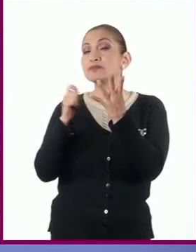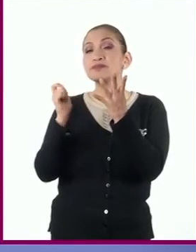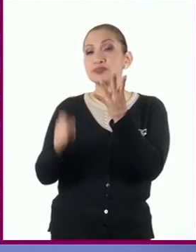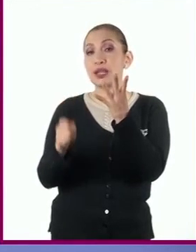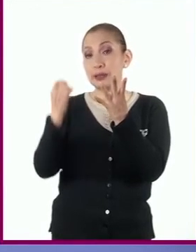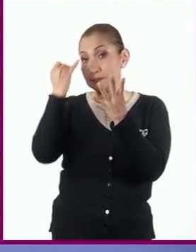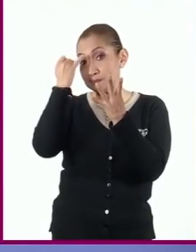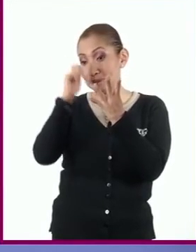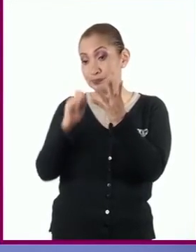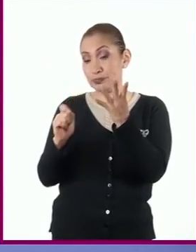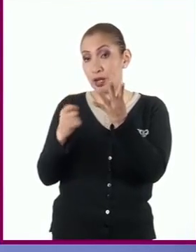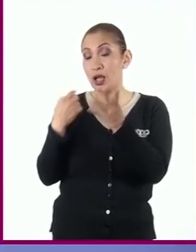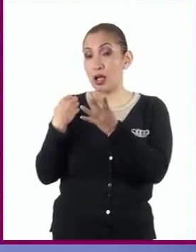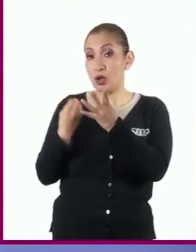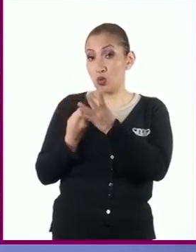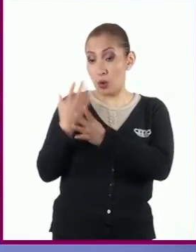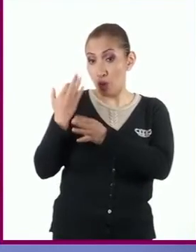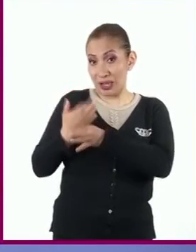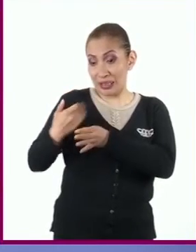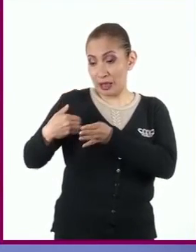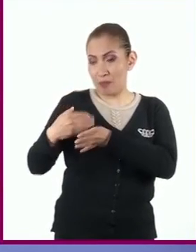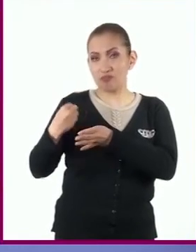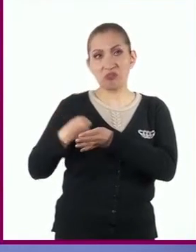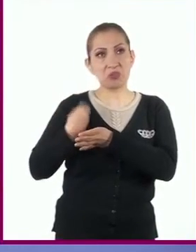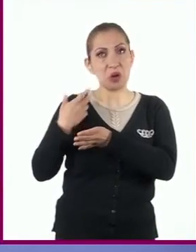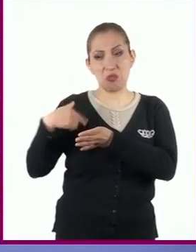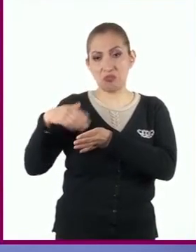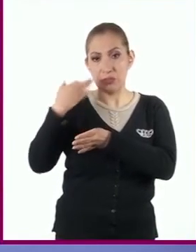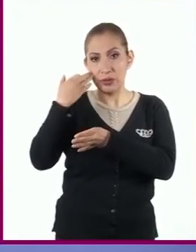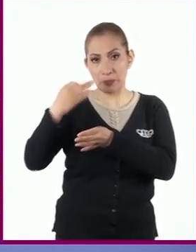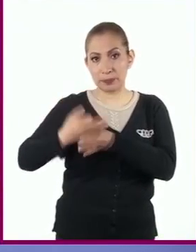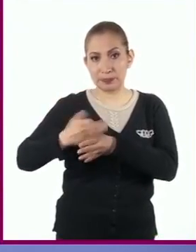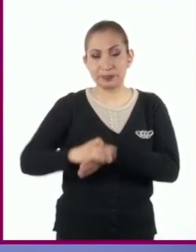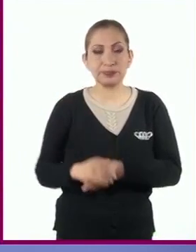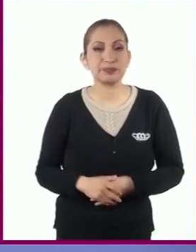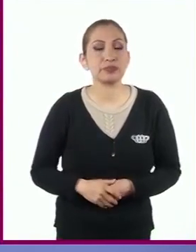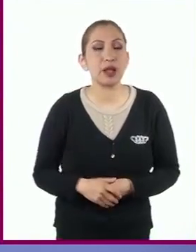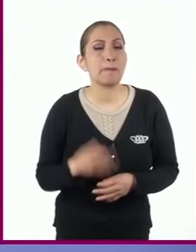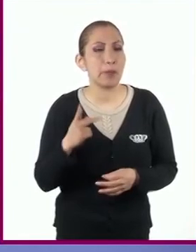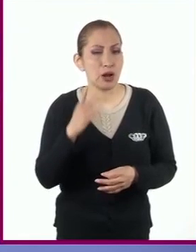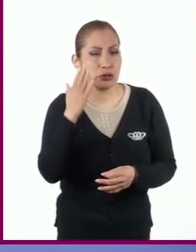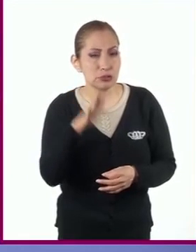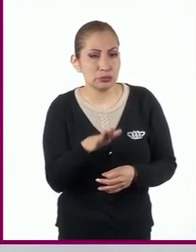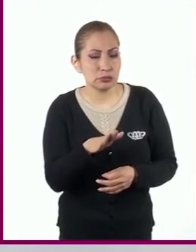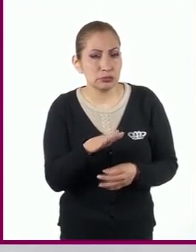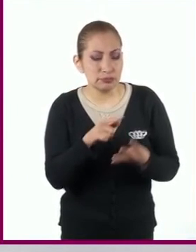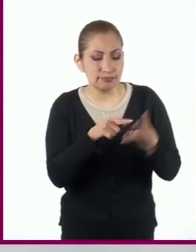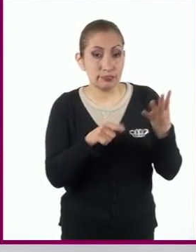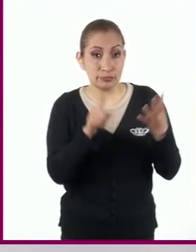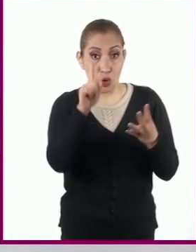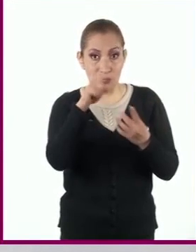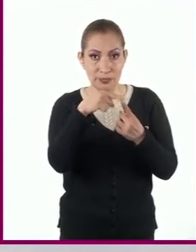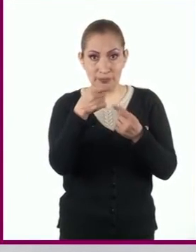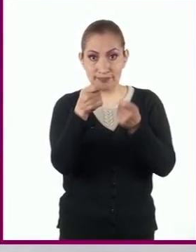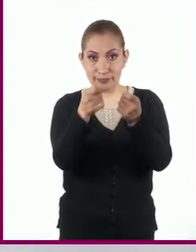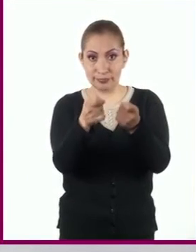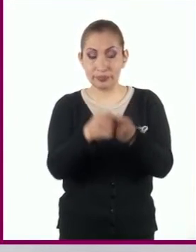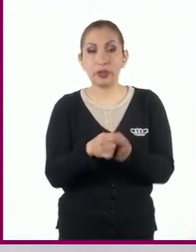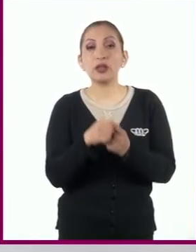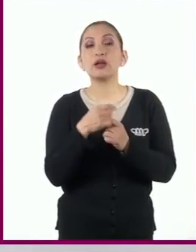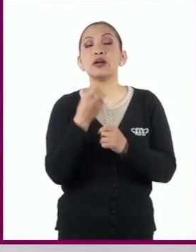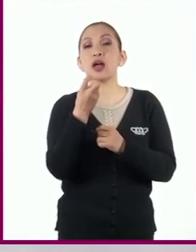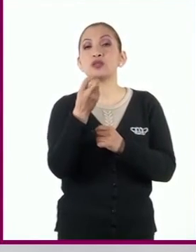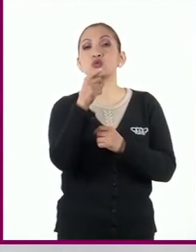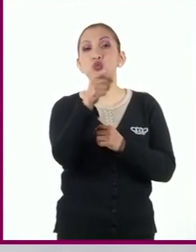es un autor contemporáneo que vivió en esta época. Pero, ¿saben? Les tengo un reto. Para